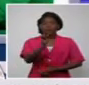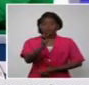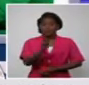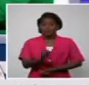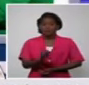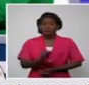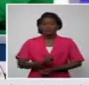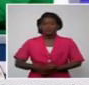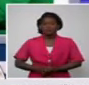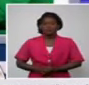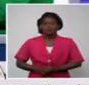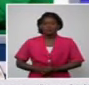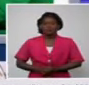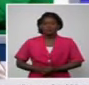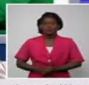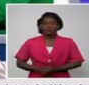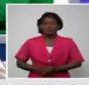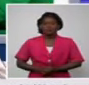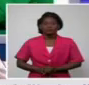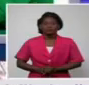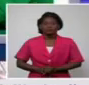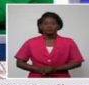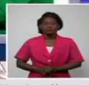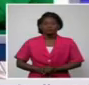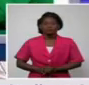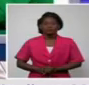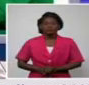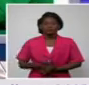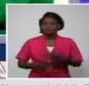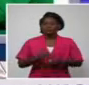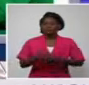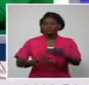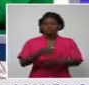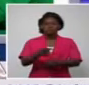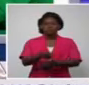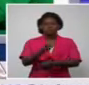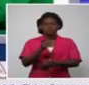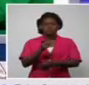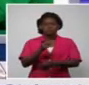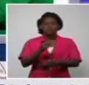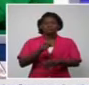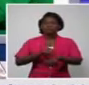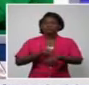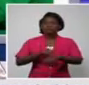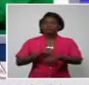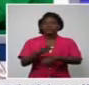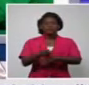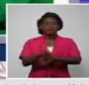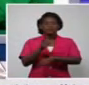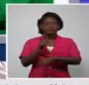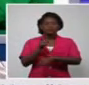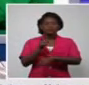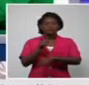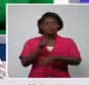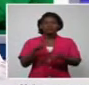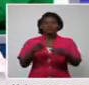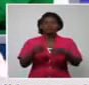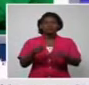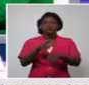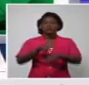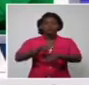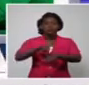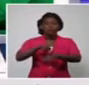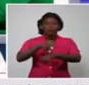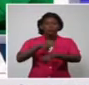realmente la evolución fue todavía más rápida, de forma tal que solo estuvo horas